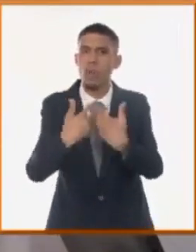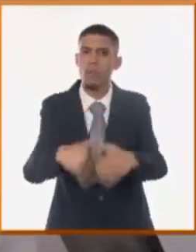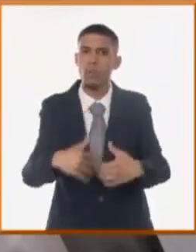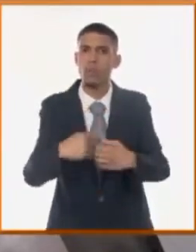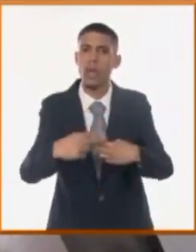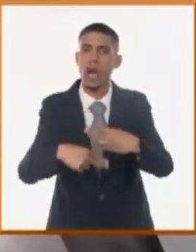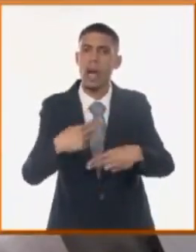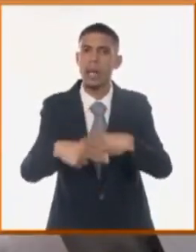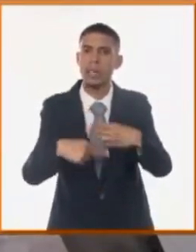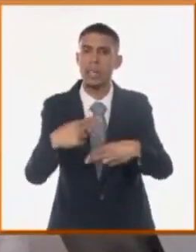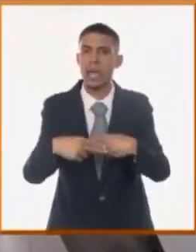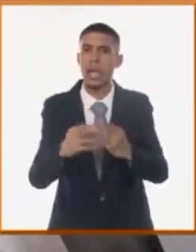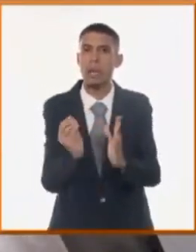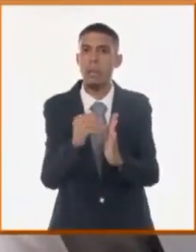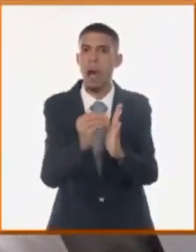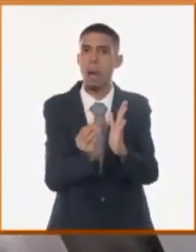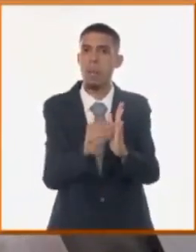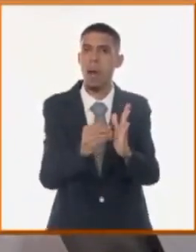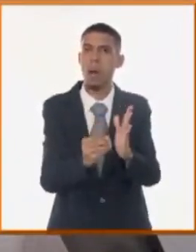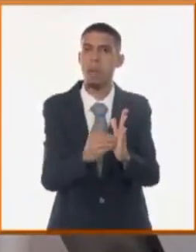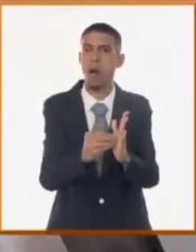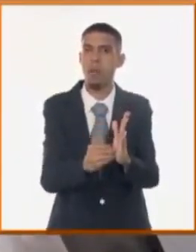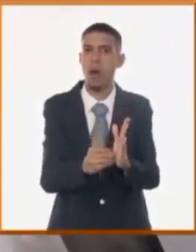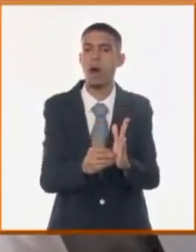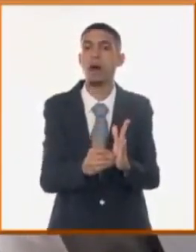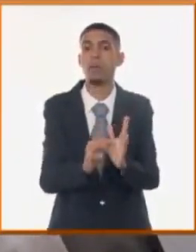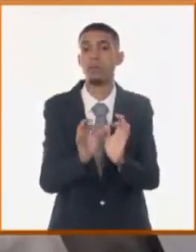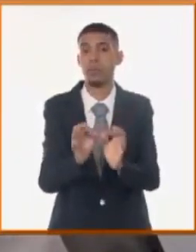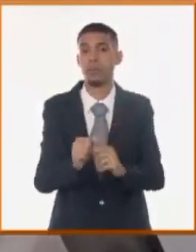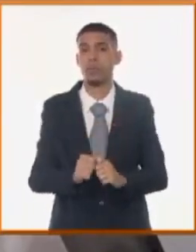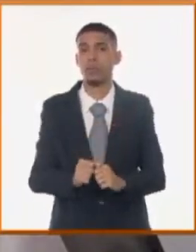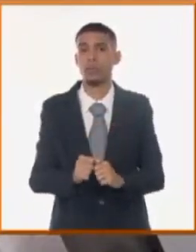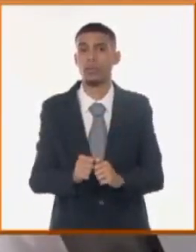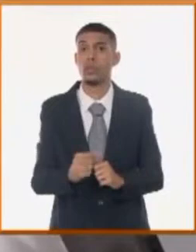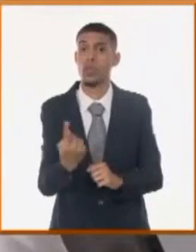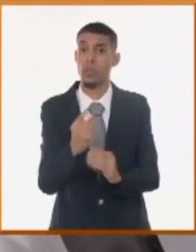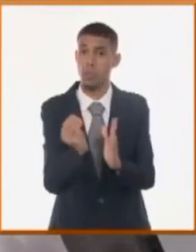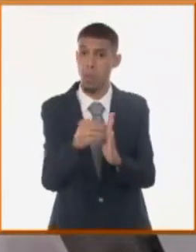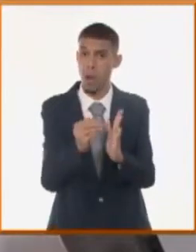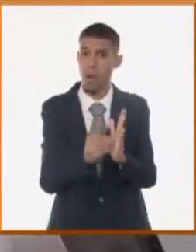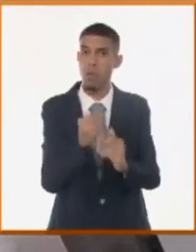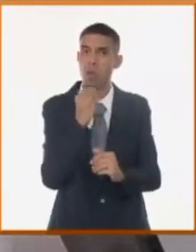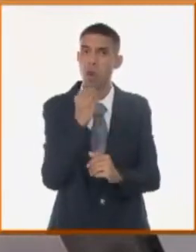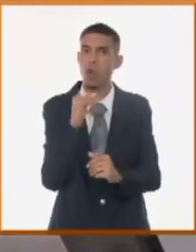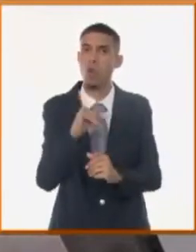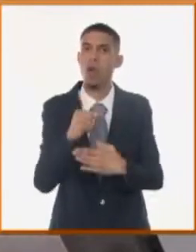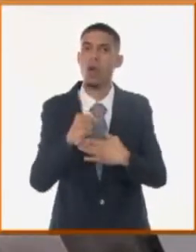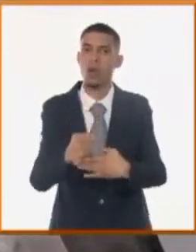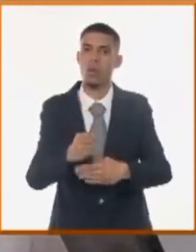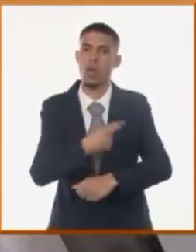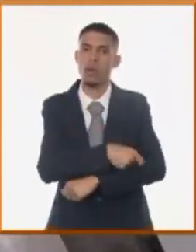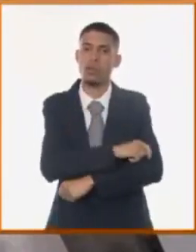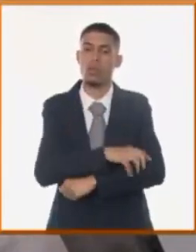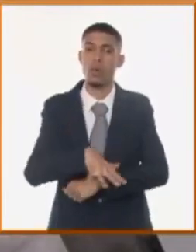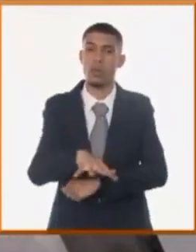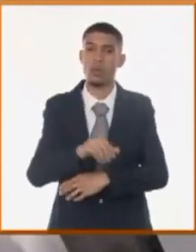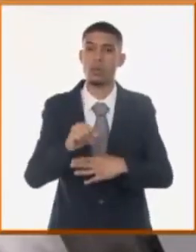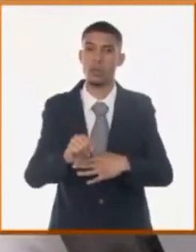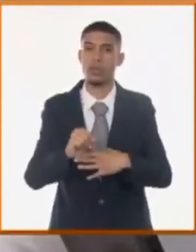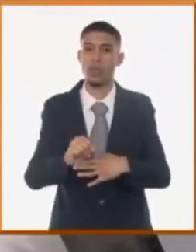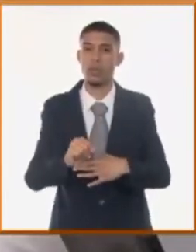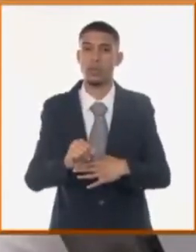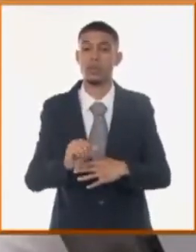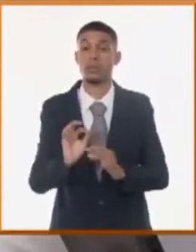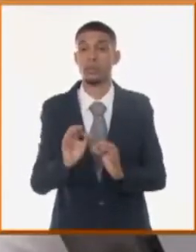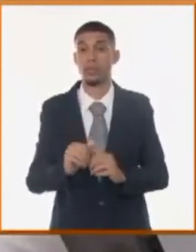comercialización de productos tradicionales, sino que se sumen a la estrategia del software como servicios, incrementando en su territorio clientes que tributen a esta